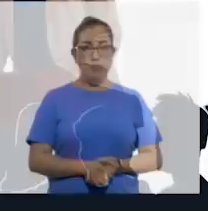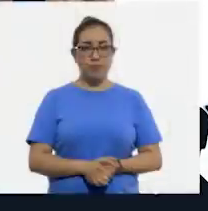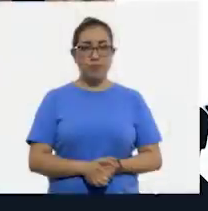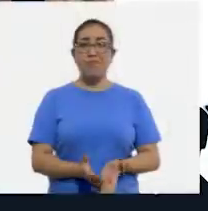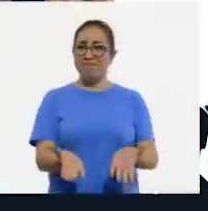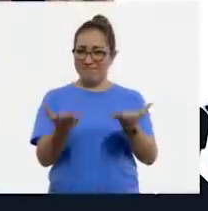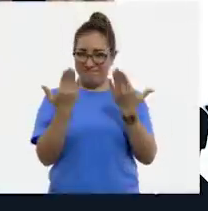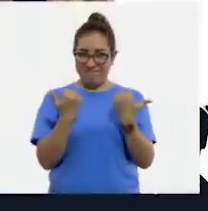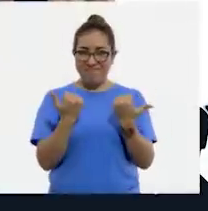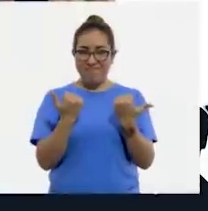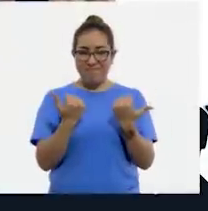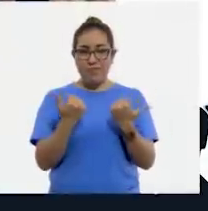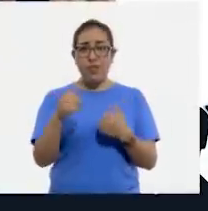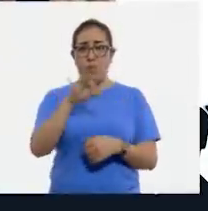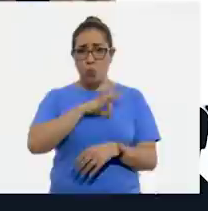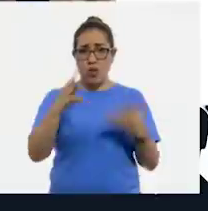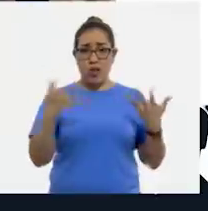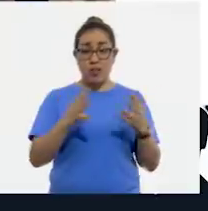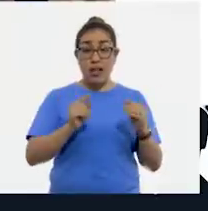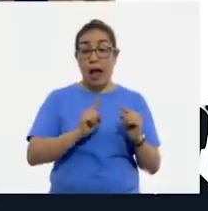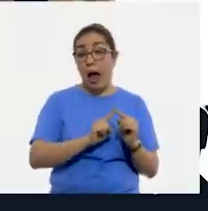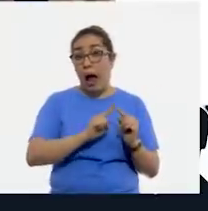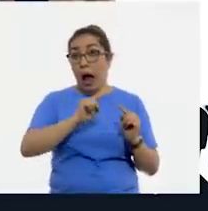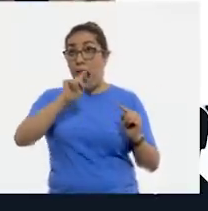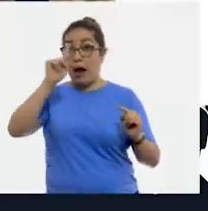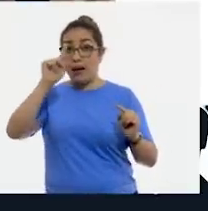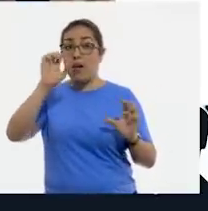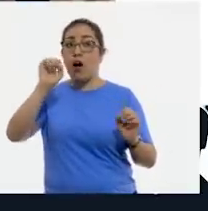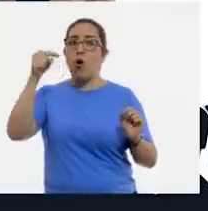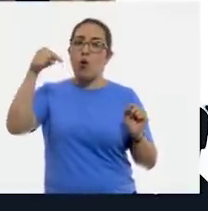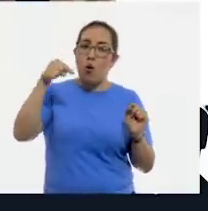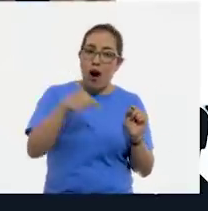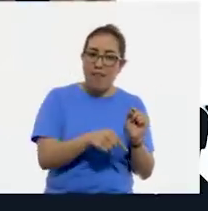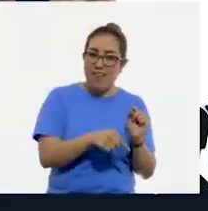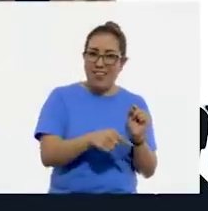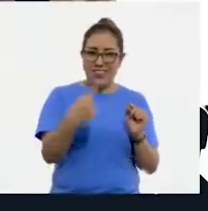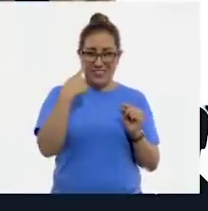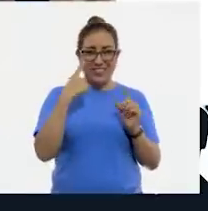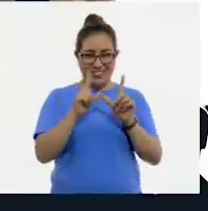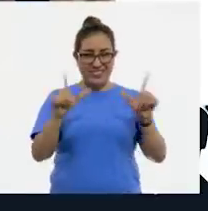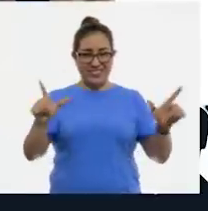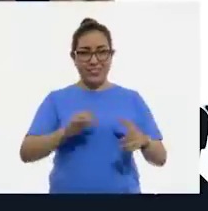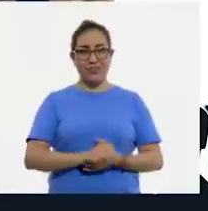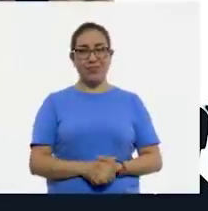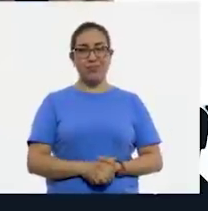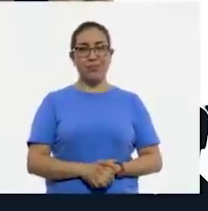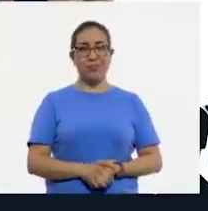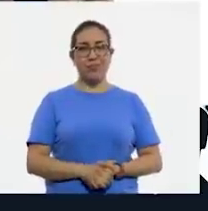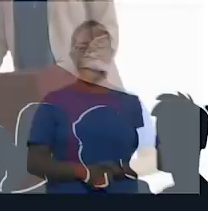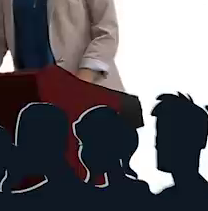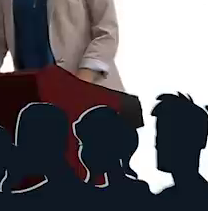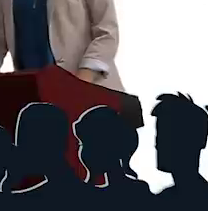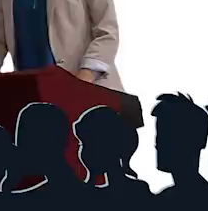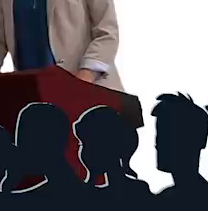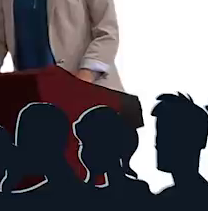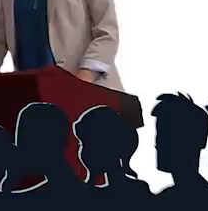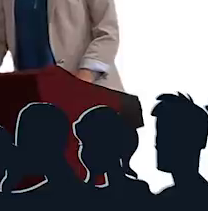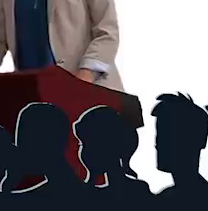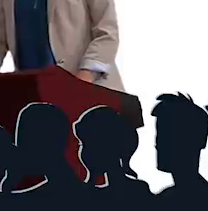Hagámoslo ahora de manera ascendente y descendente. ¿Listos? Yo,